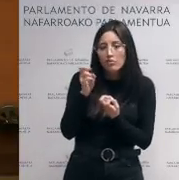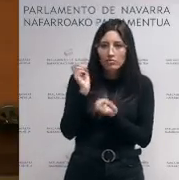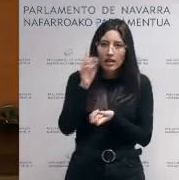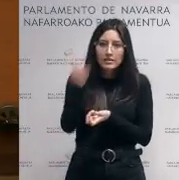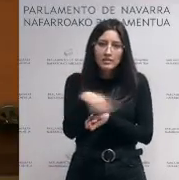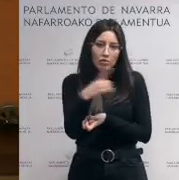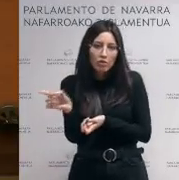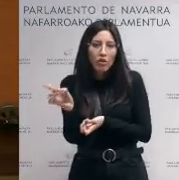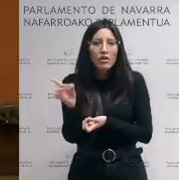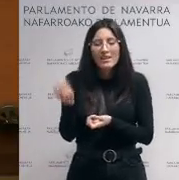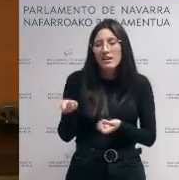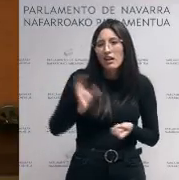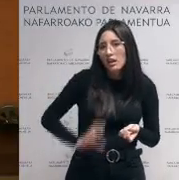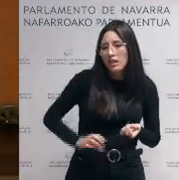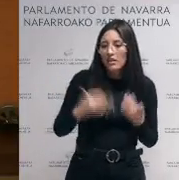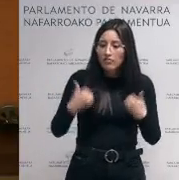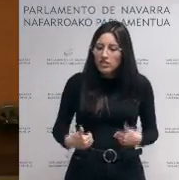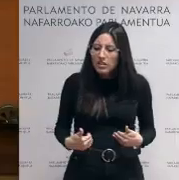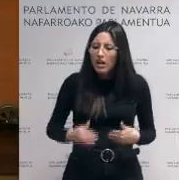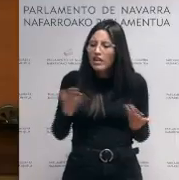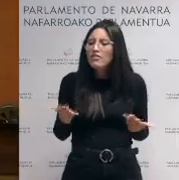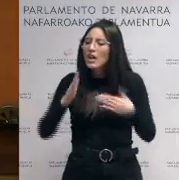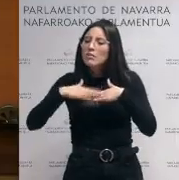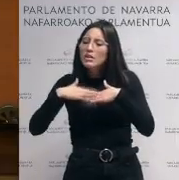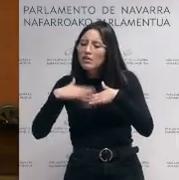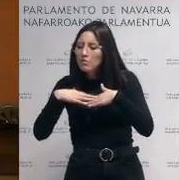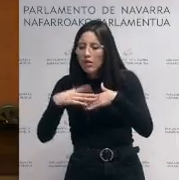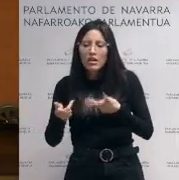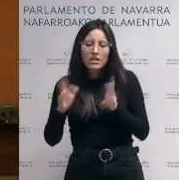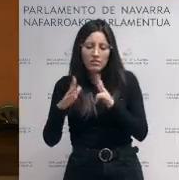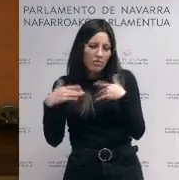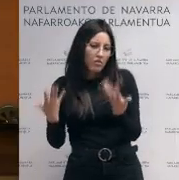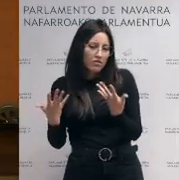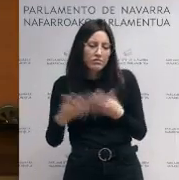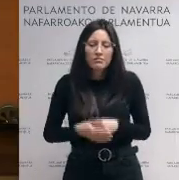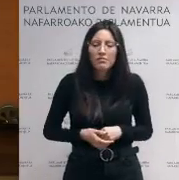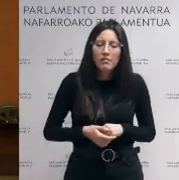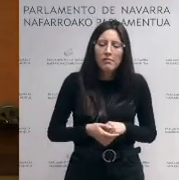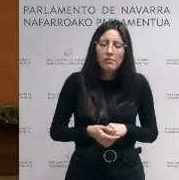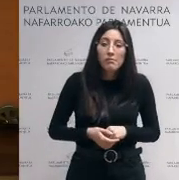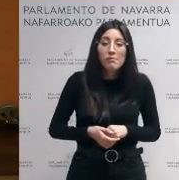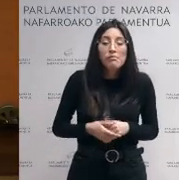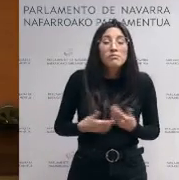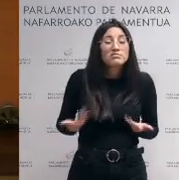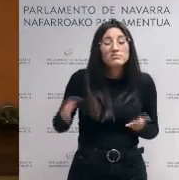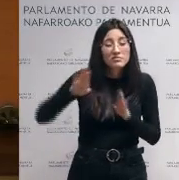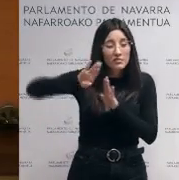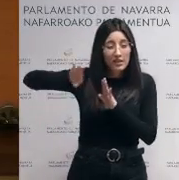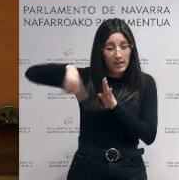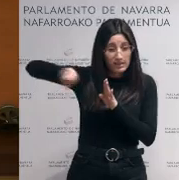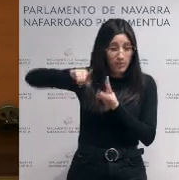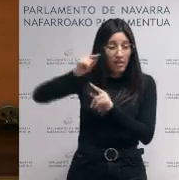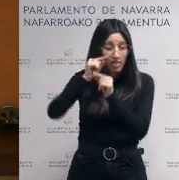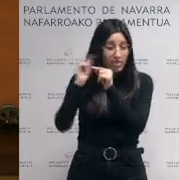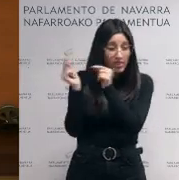personas físicas y cuál debía ser el mínimo exento o cuál no debía ser. Más allá de este debate, el hecho cierto